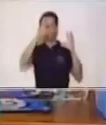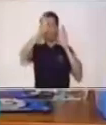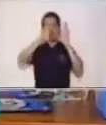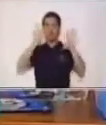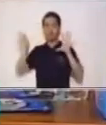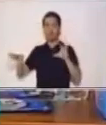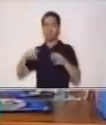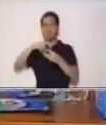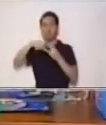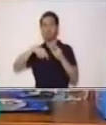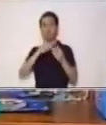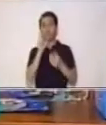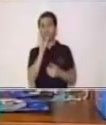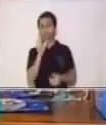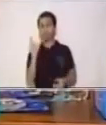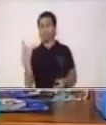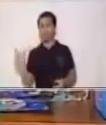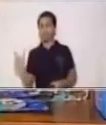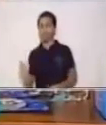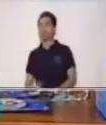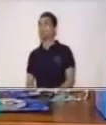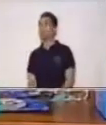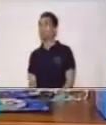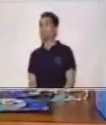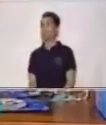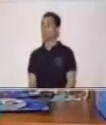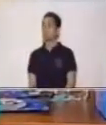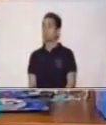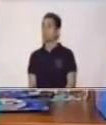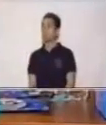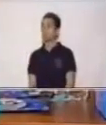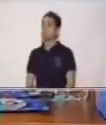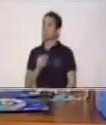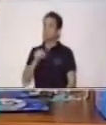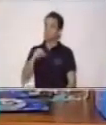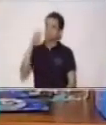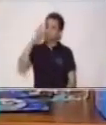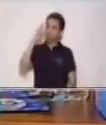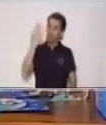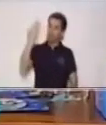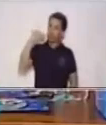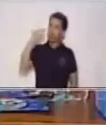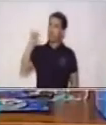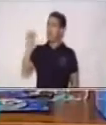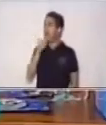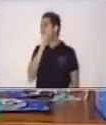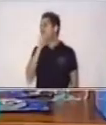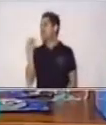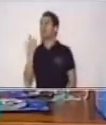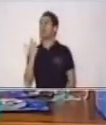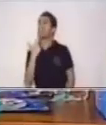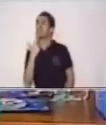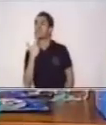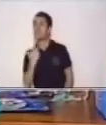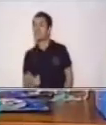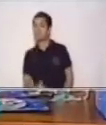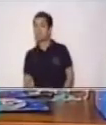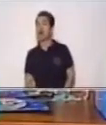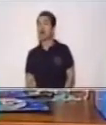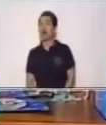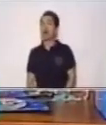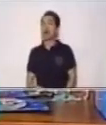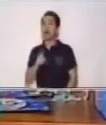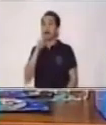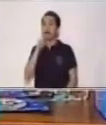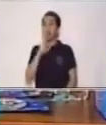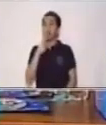Bueno, ahora vamos a recordar un poco lo que hablamos en nuestra canción. ¿Se recuerdan que alguien agredió a Pinocho